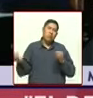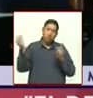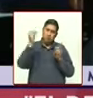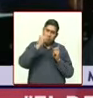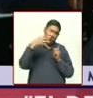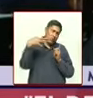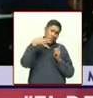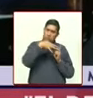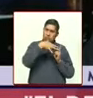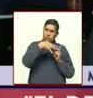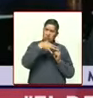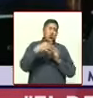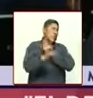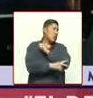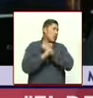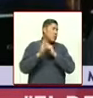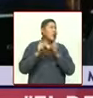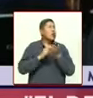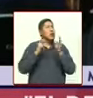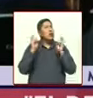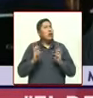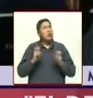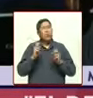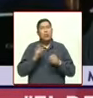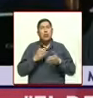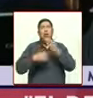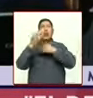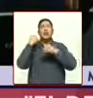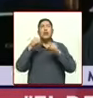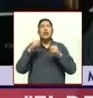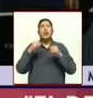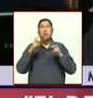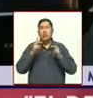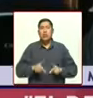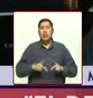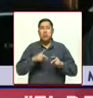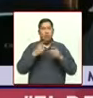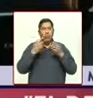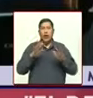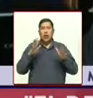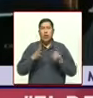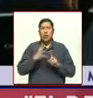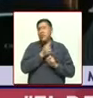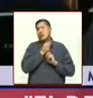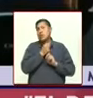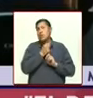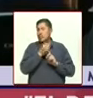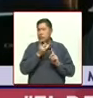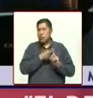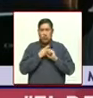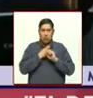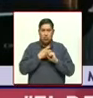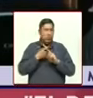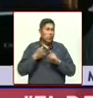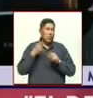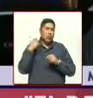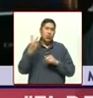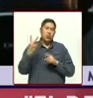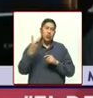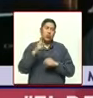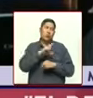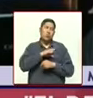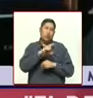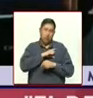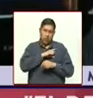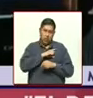intervienen en el robo. En este caso, de los antecedentes se tiene que la víctima ha sido captada o ha sido abordada por